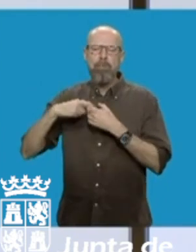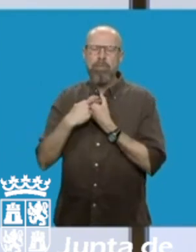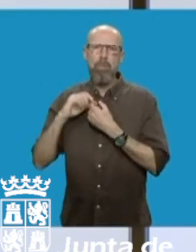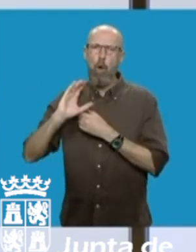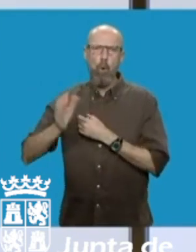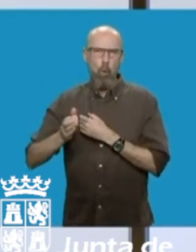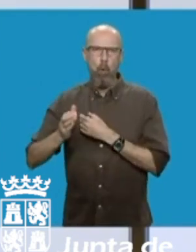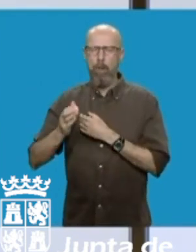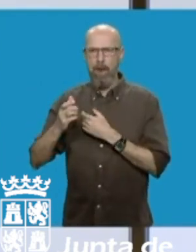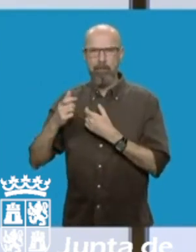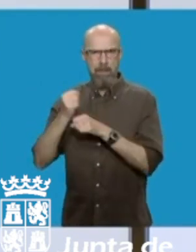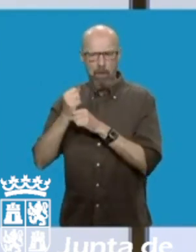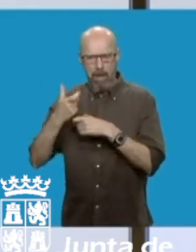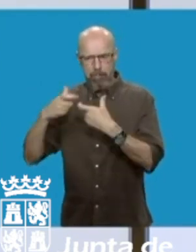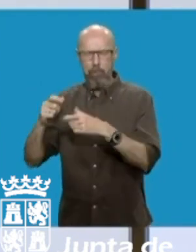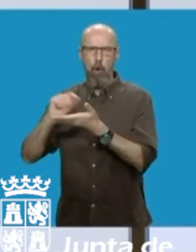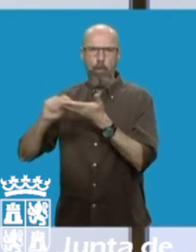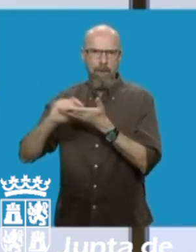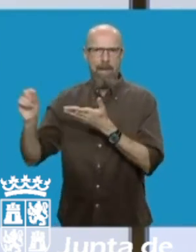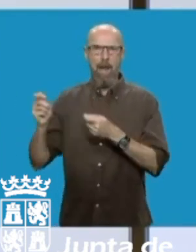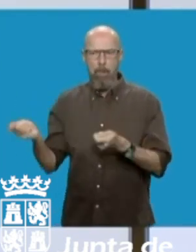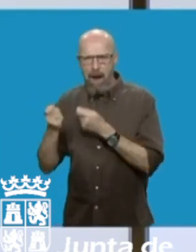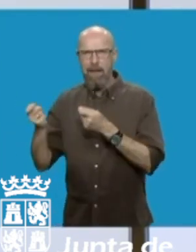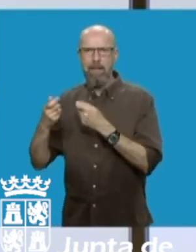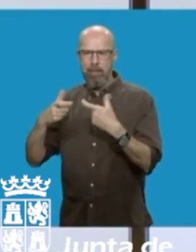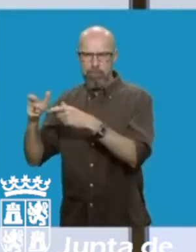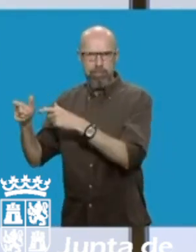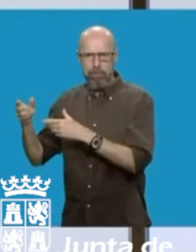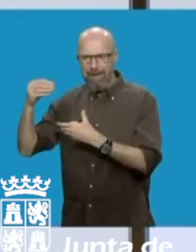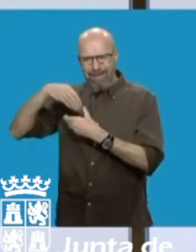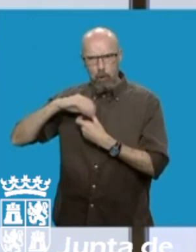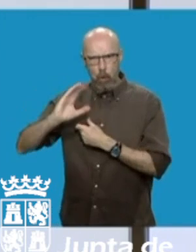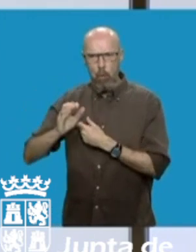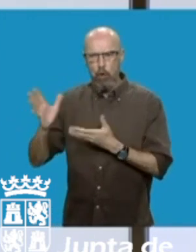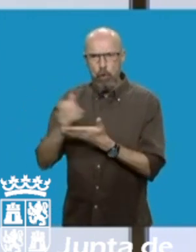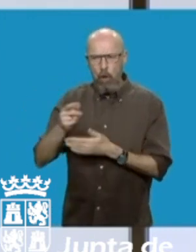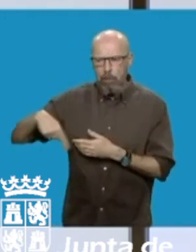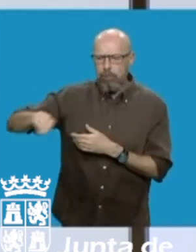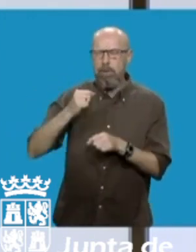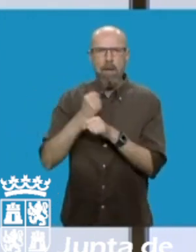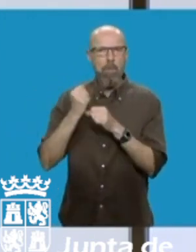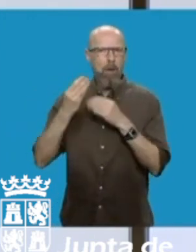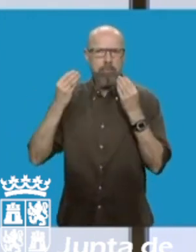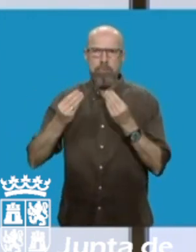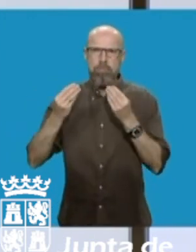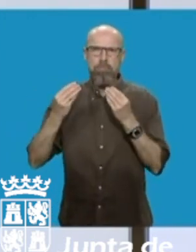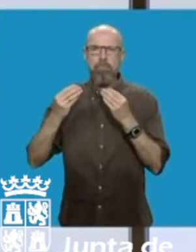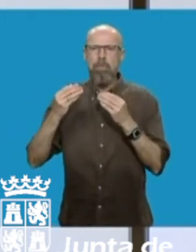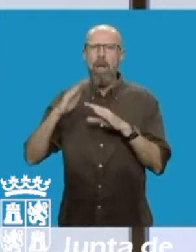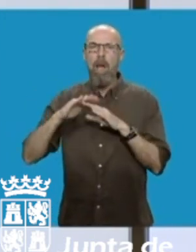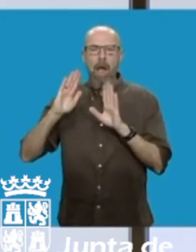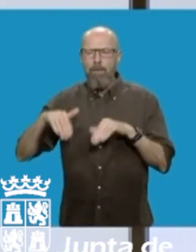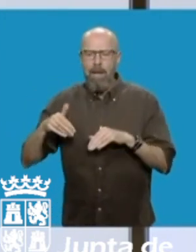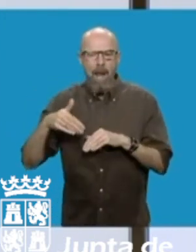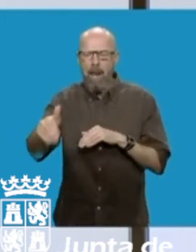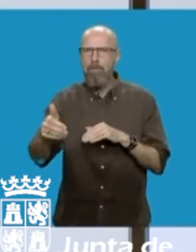desde oficinas, departamento de marketing, bueno, pues todos ellos hacen un trabajo extraordinario para que al final la pelotita entre,